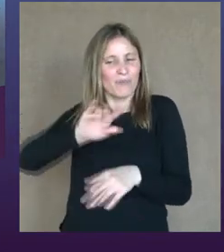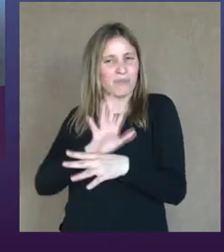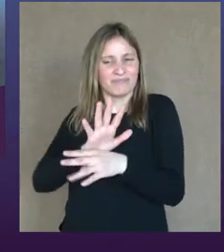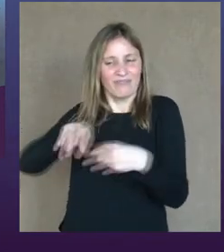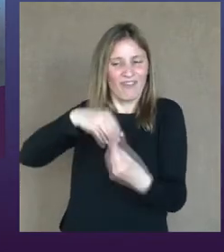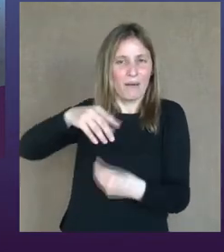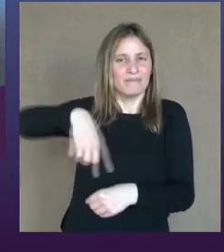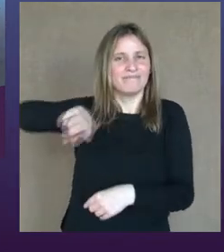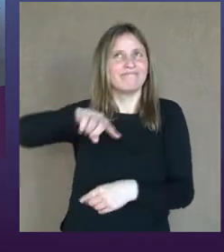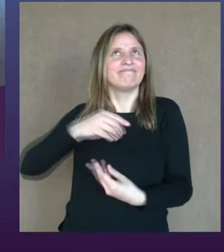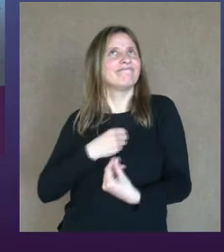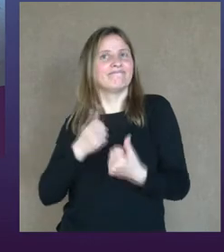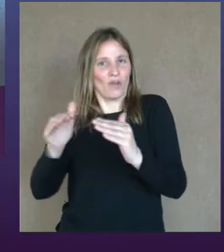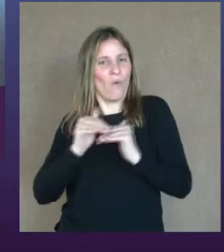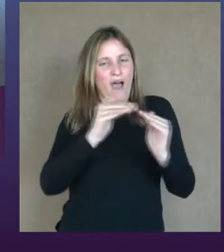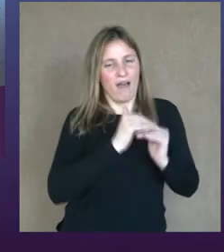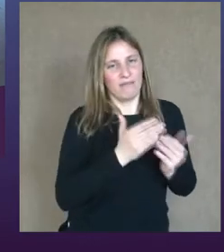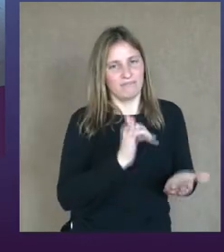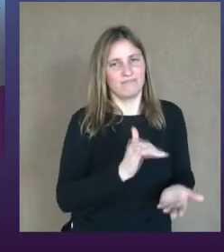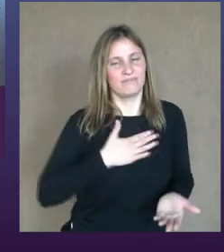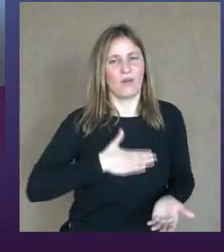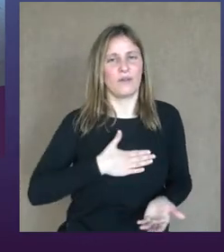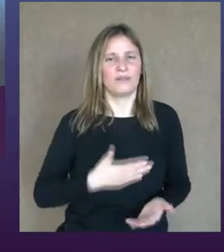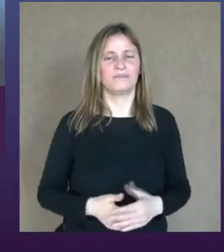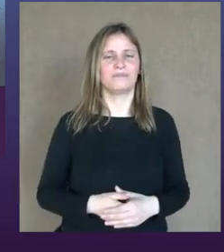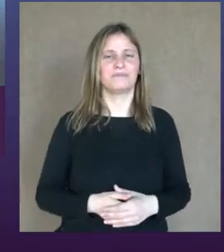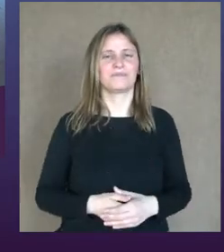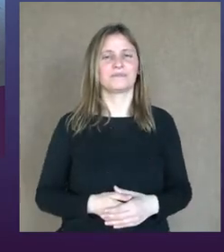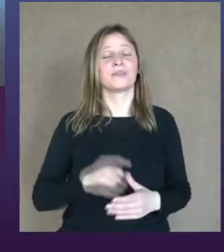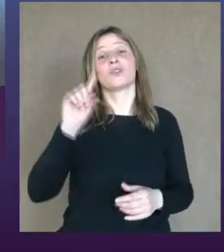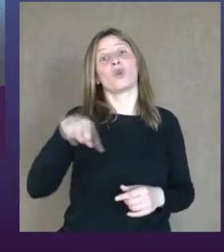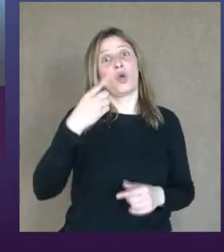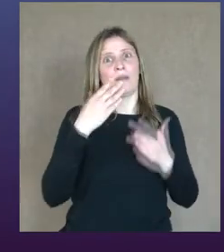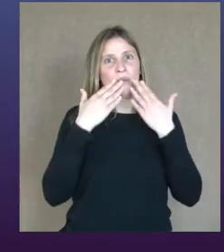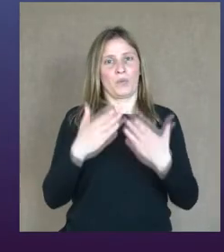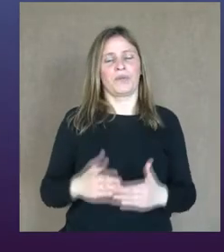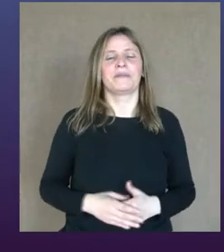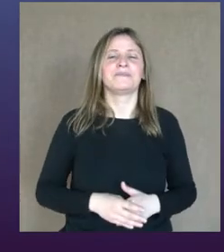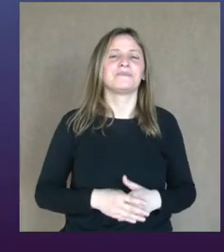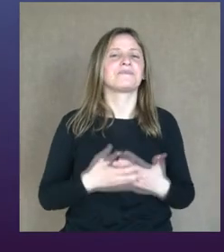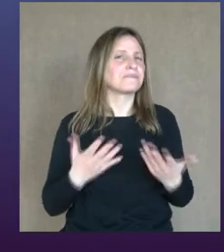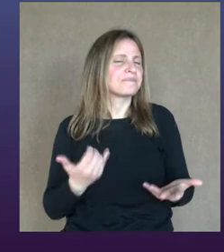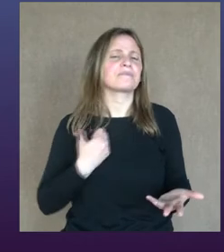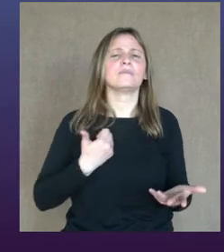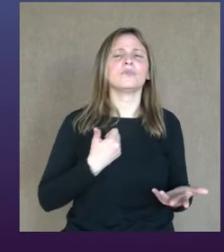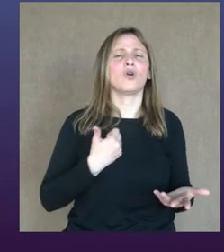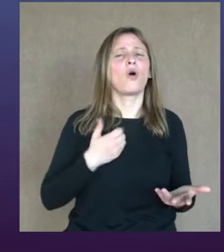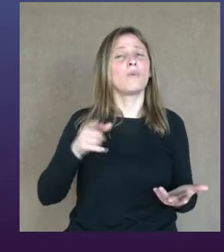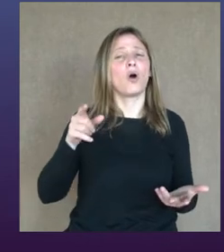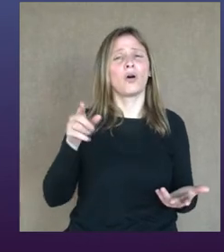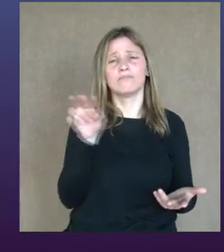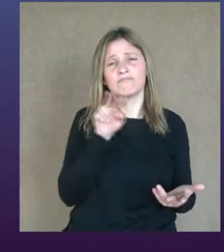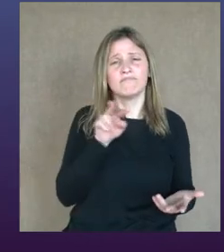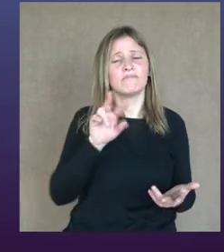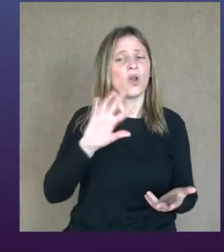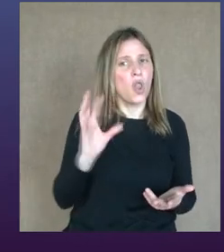sea, que de acuerdo, absolutamente. Voy con la próxima pregunta. ¿Cómo lograron llegar a